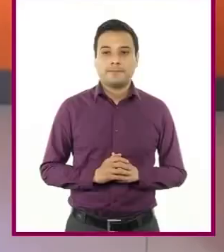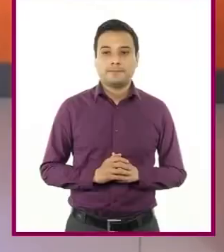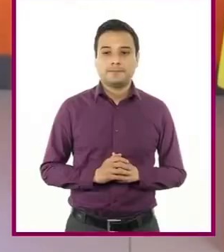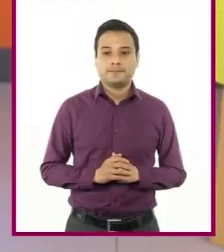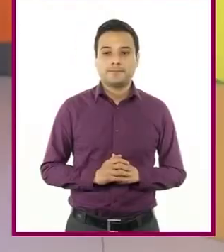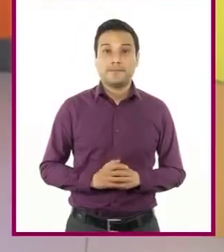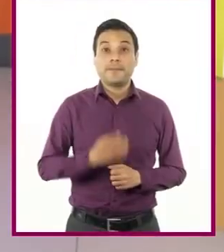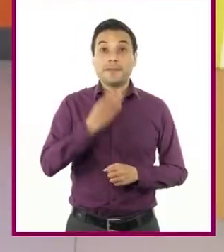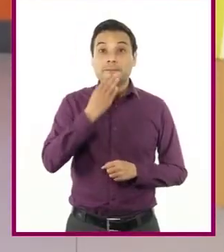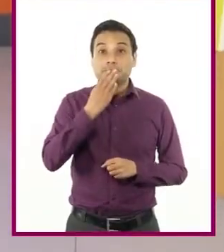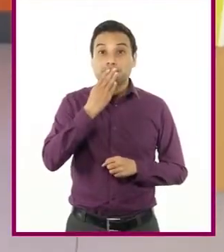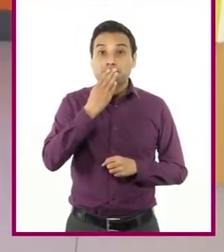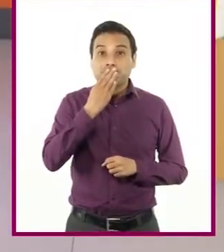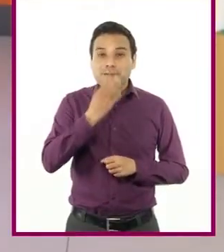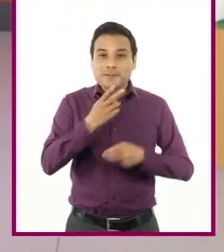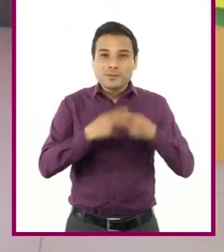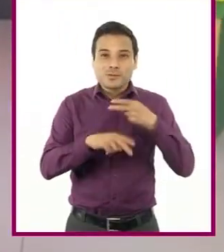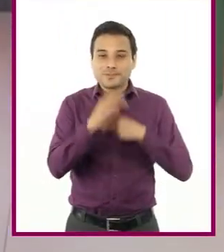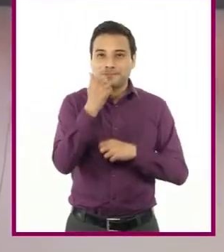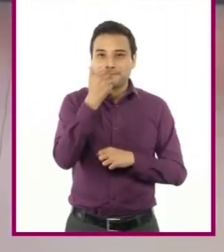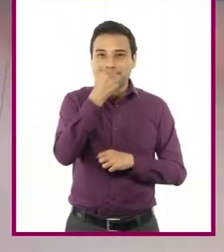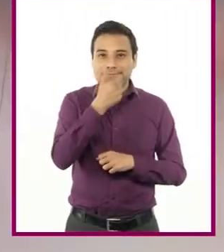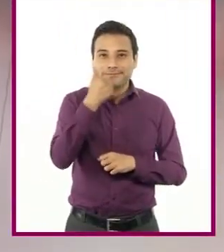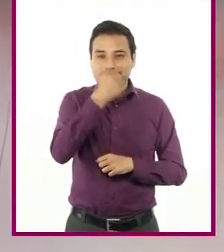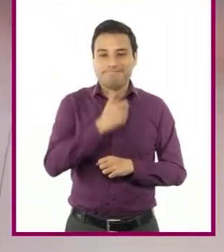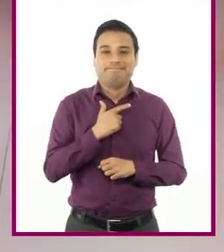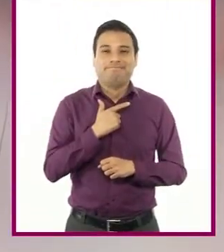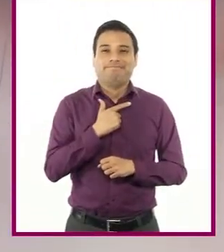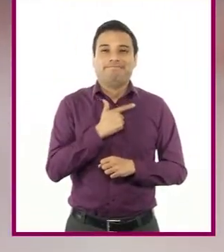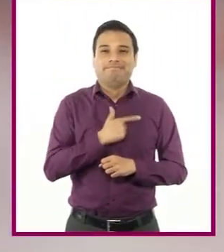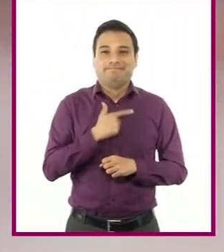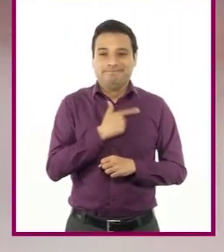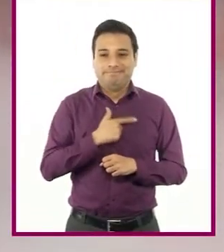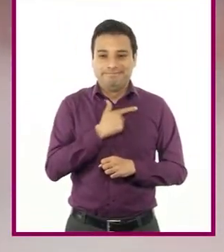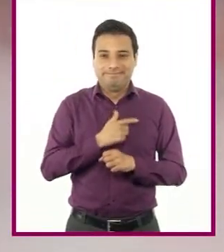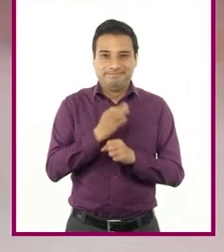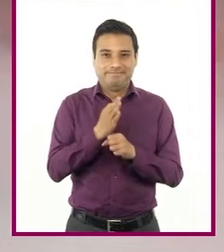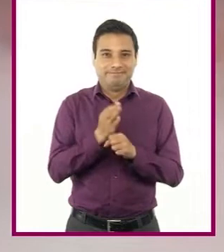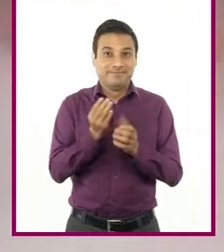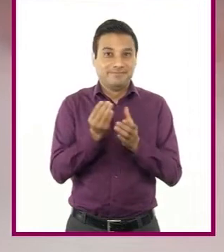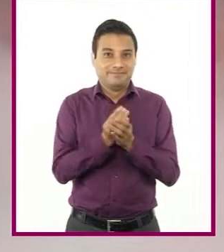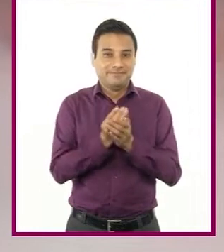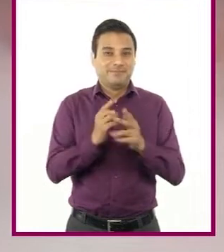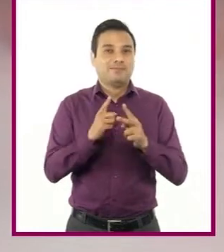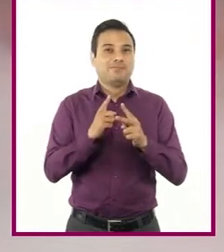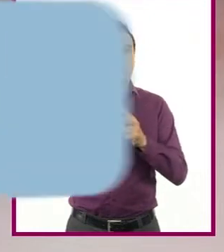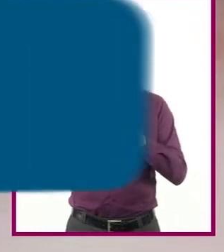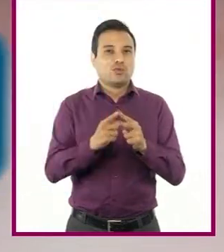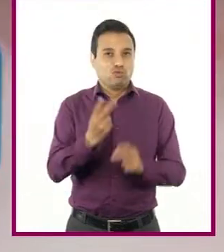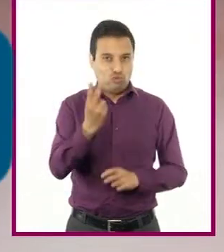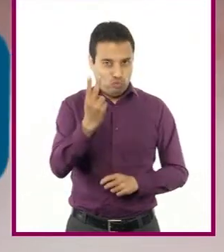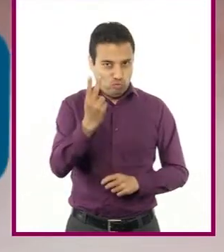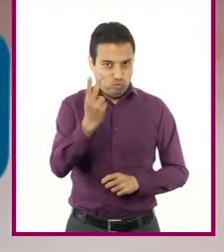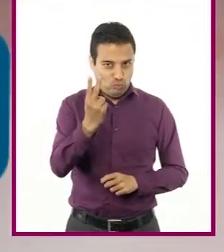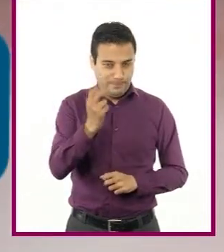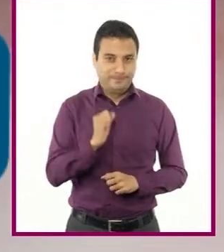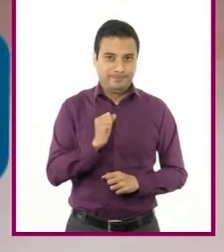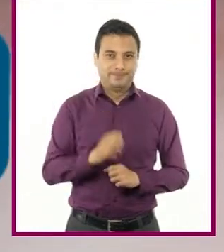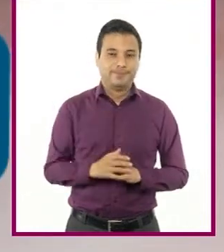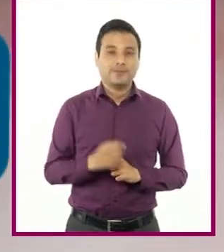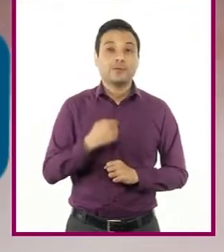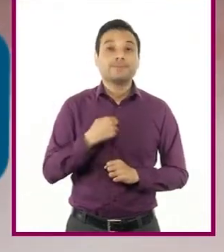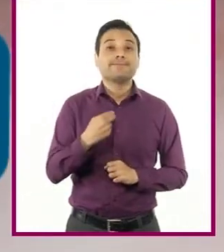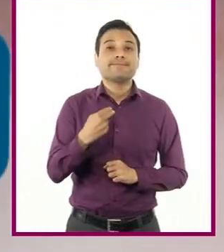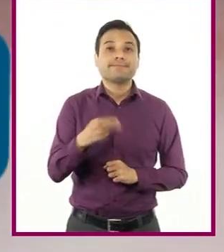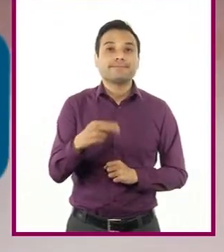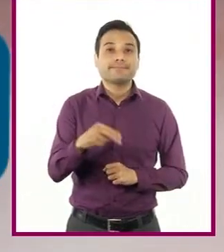Bienvenidas y bienvenidos, estudiantes. Es un gusto estar con ustedes en esta sesión de matemáticas para segundo grado de secundaria. Soy el